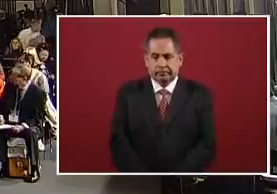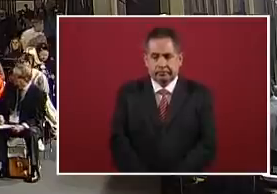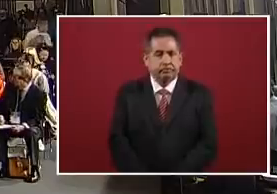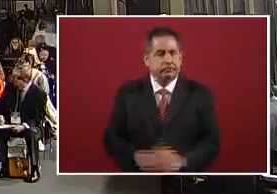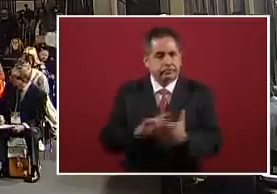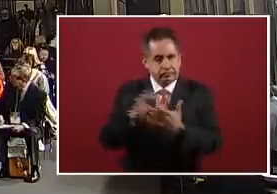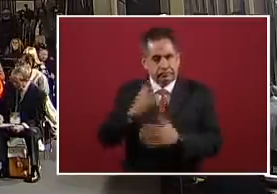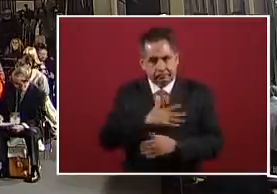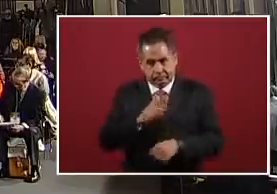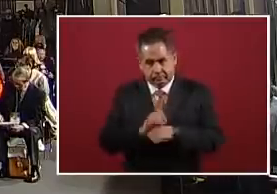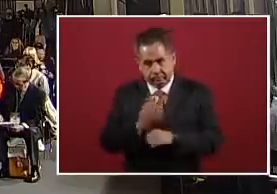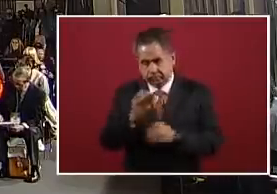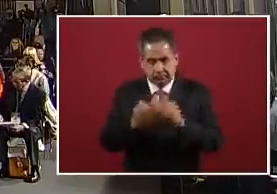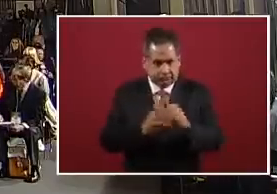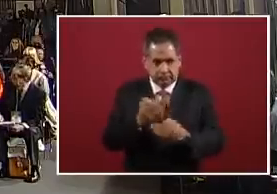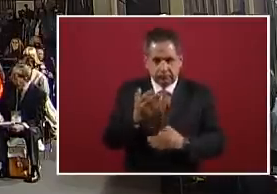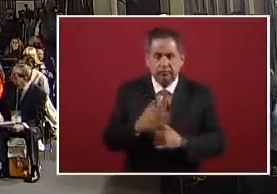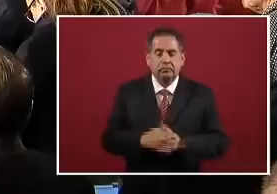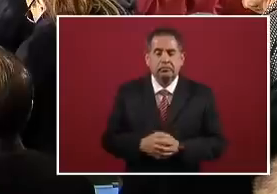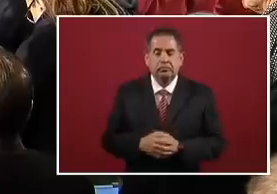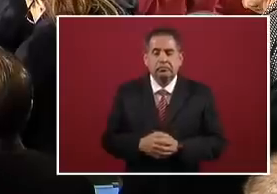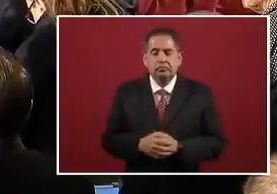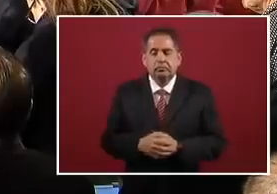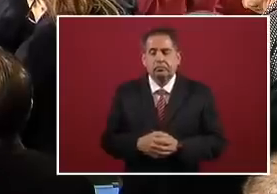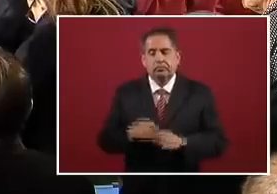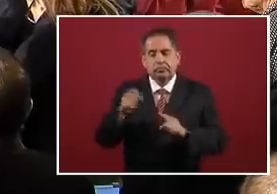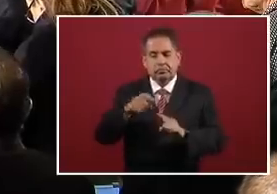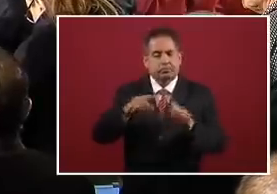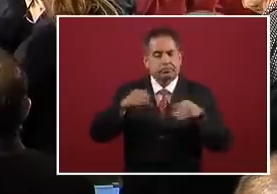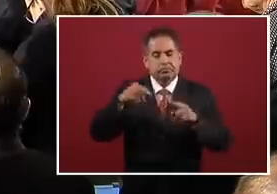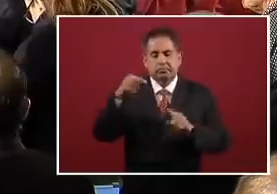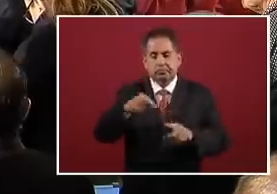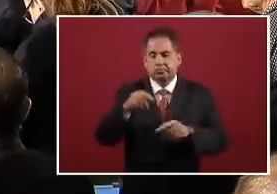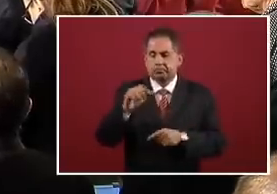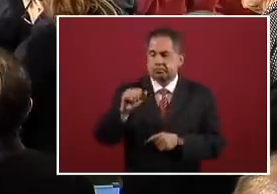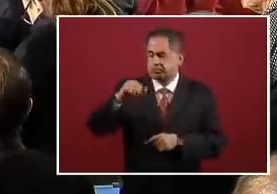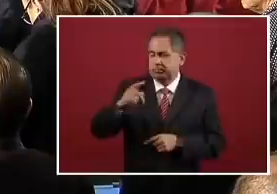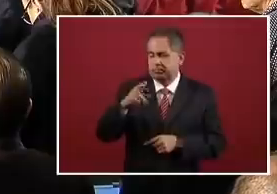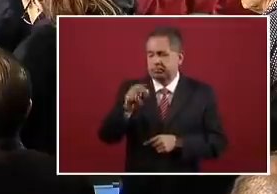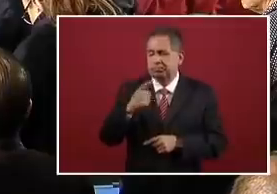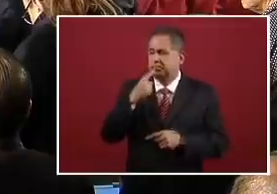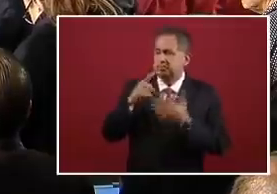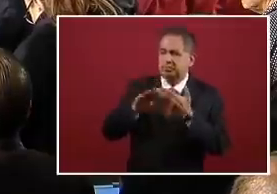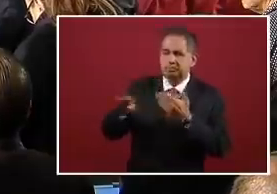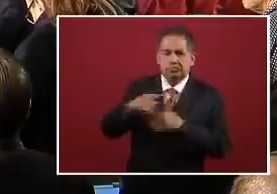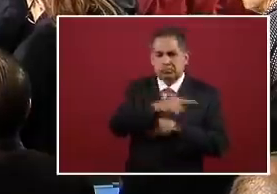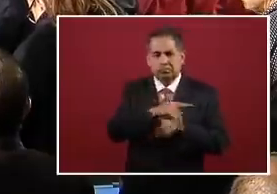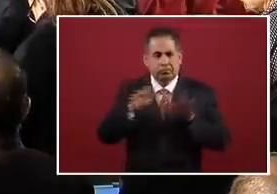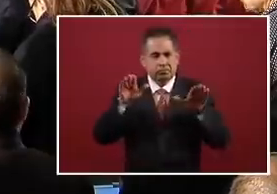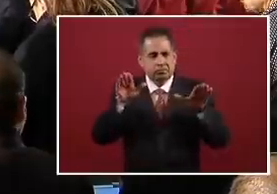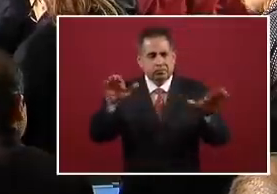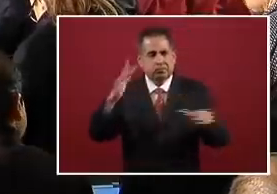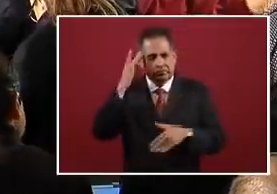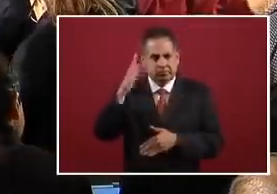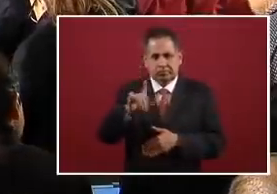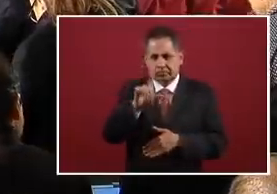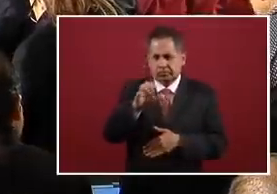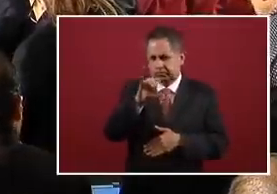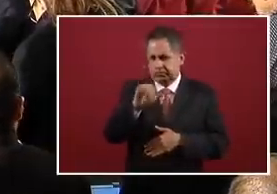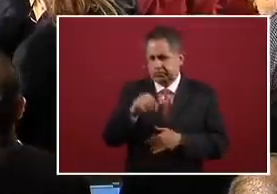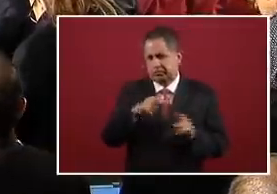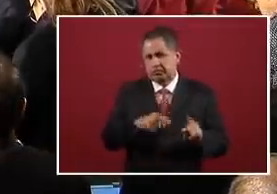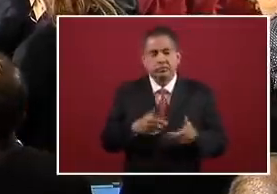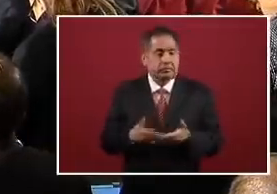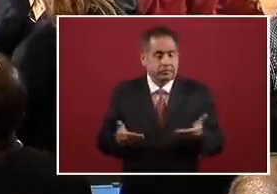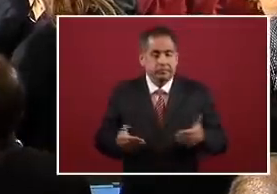Gracias, buenos días a todos. Sobre este mismo caso de los amparos en contra del aeropuerto de Santa Lucía y